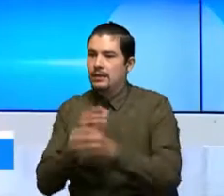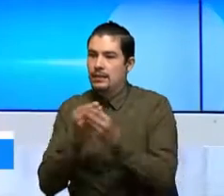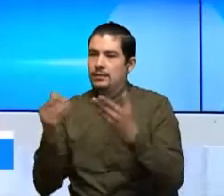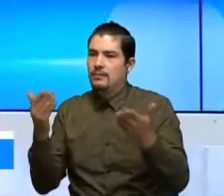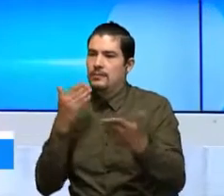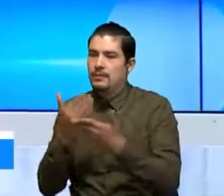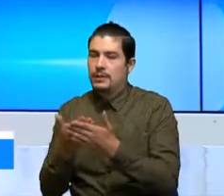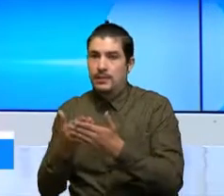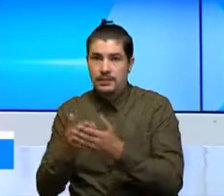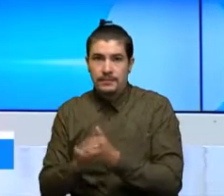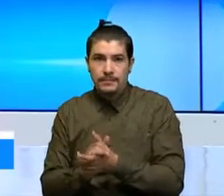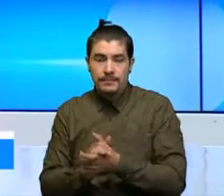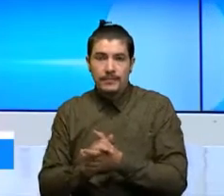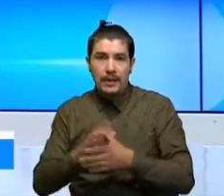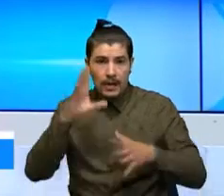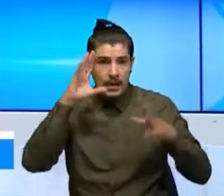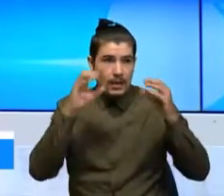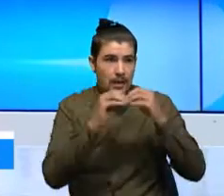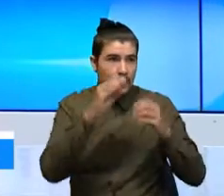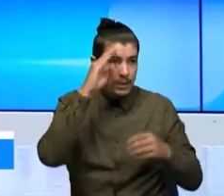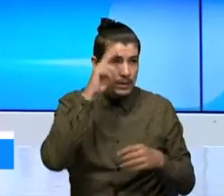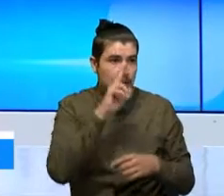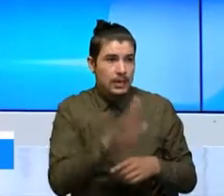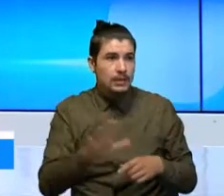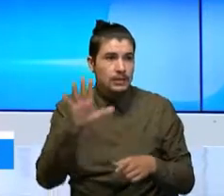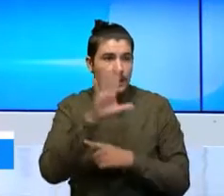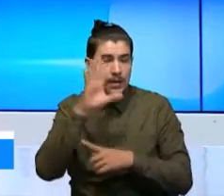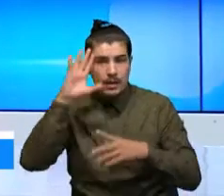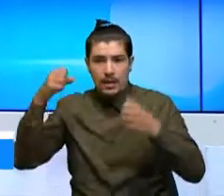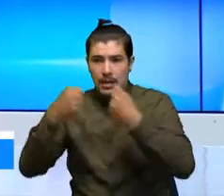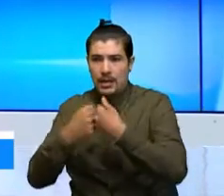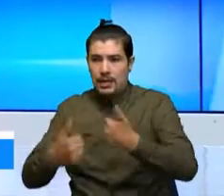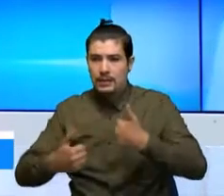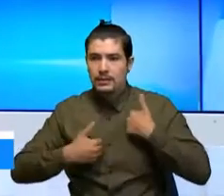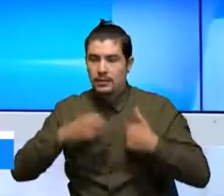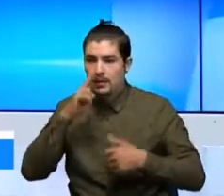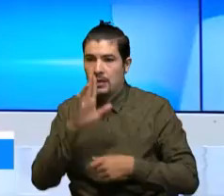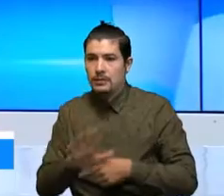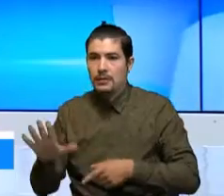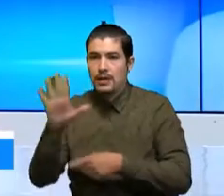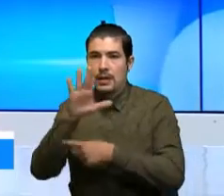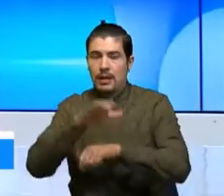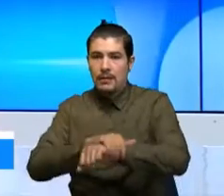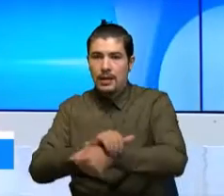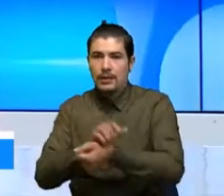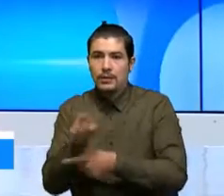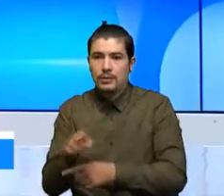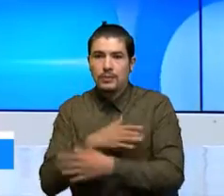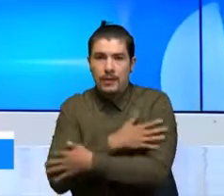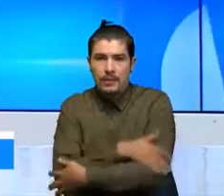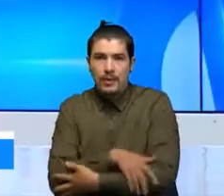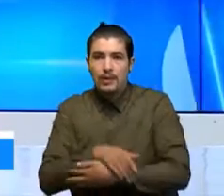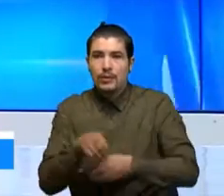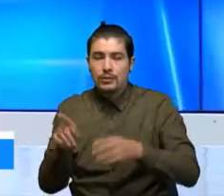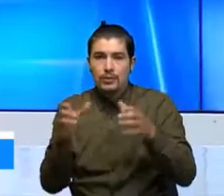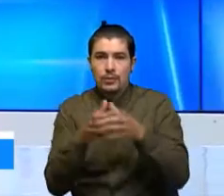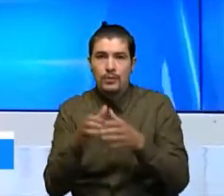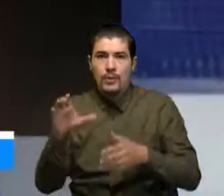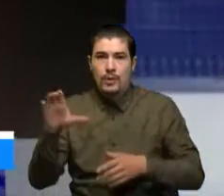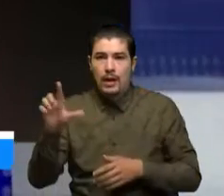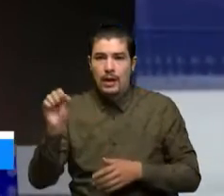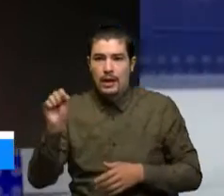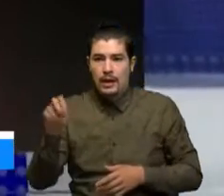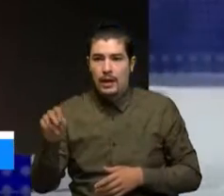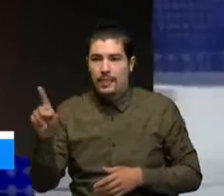en una operación conjunta entre el ejército y la policía nacional lograron la detención en pamplona de un miembro del denominado clan del golfo